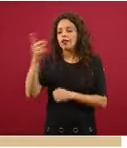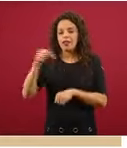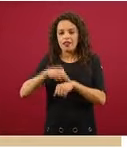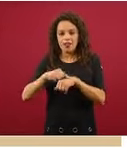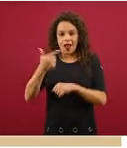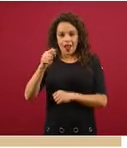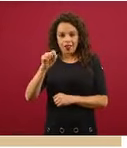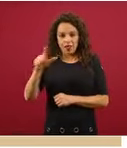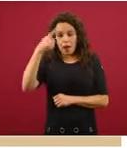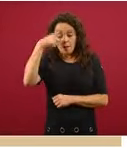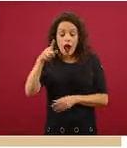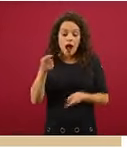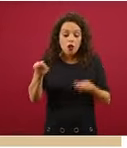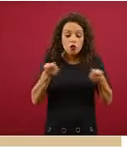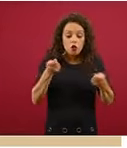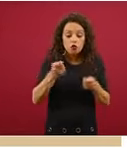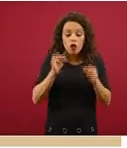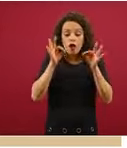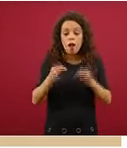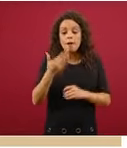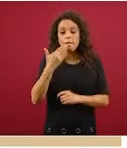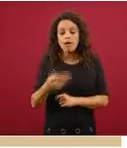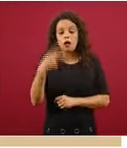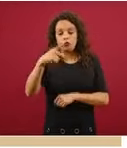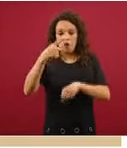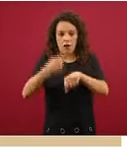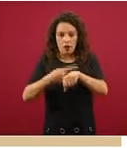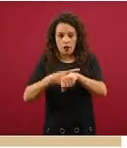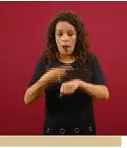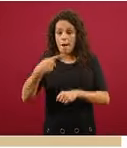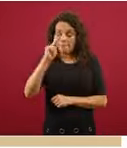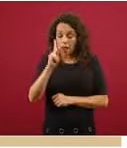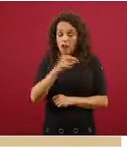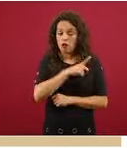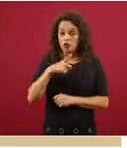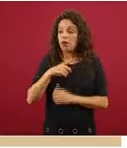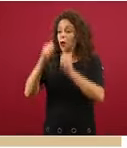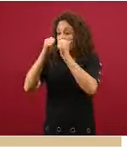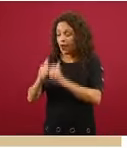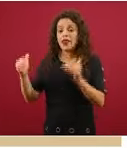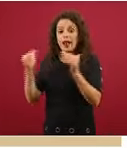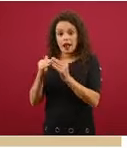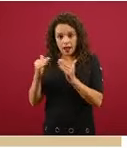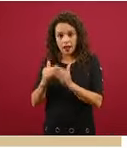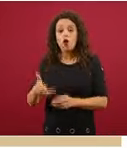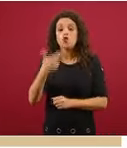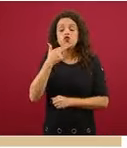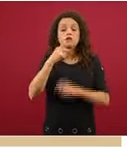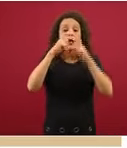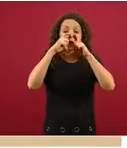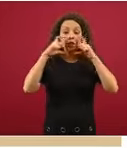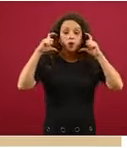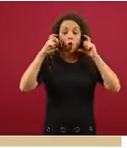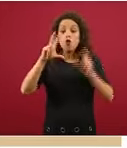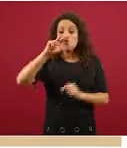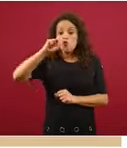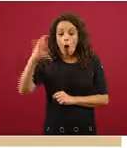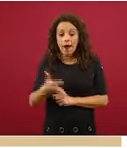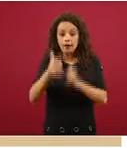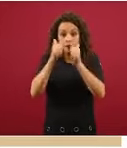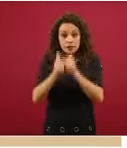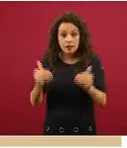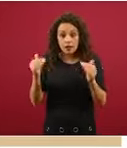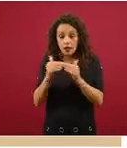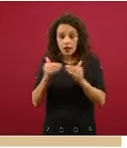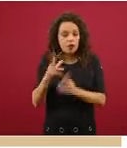esta condición. Pero en general hay que quedarse en casa, hay que usar cubreboca, aunque esté en casa. Recordemos que el cubrebocas desde